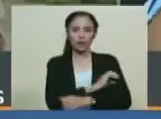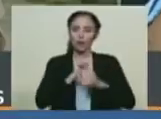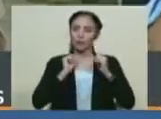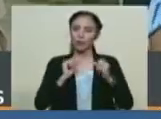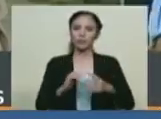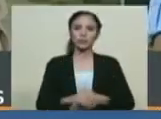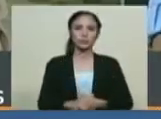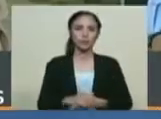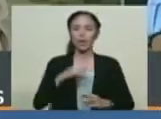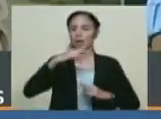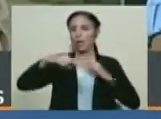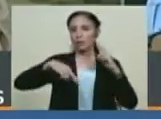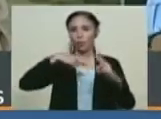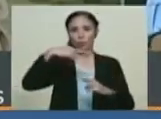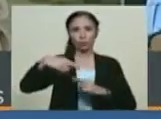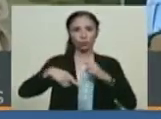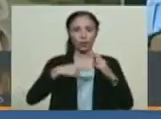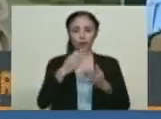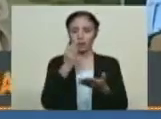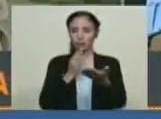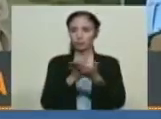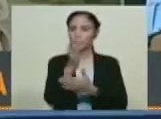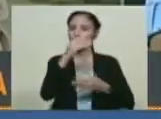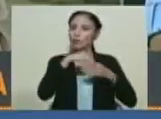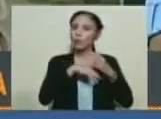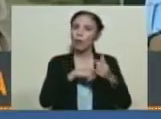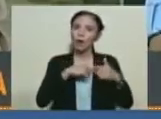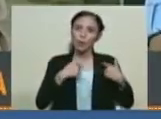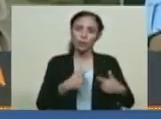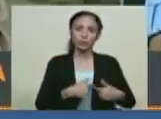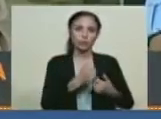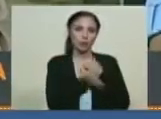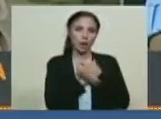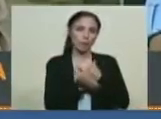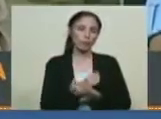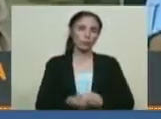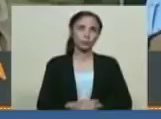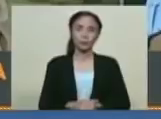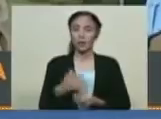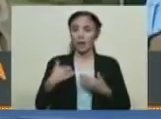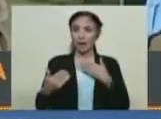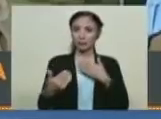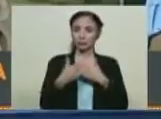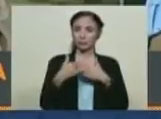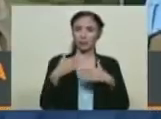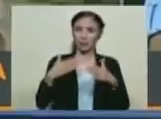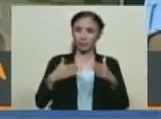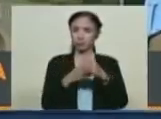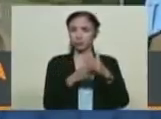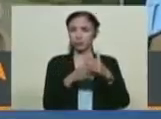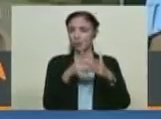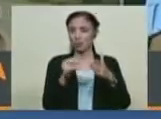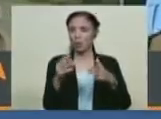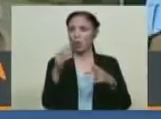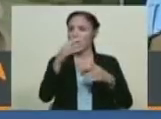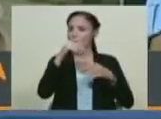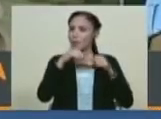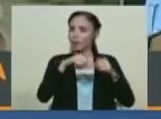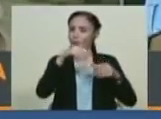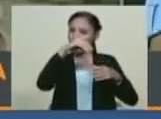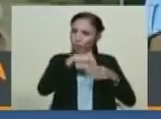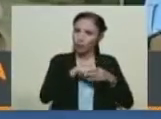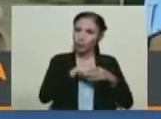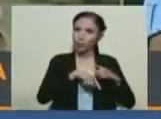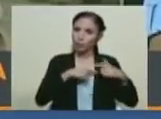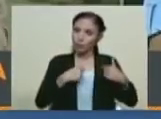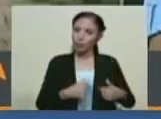una fuerza revolucionaria que está en el corazón del pueblo. Y nada ni nadie nos podrá sacar jamás del corazón de un pueblo